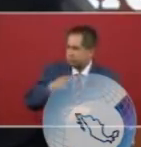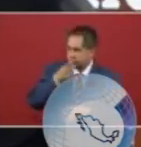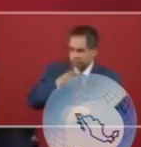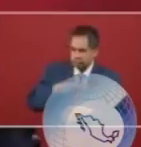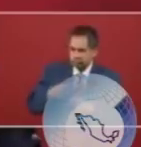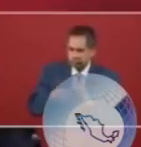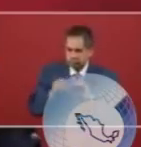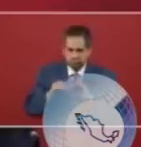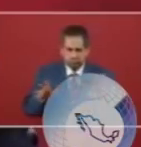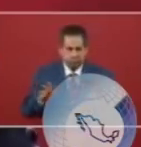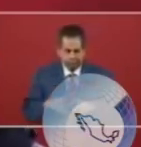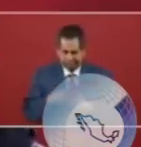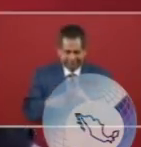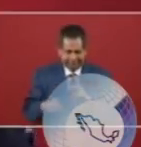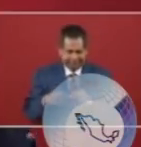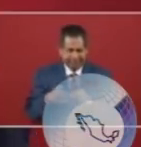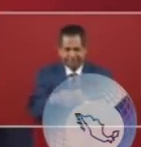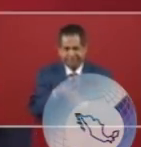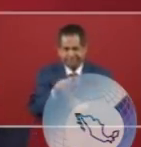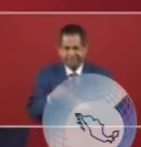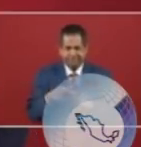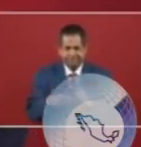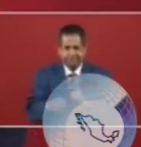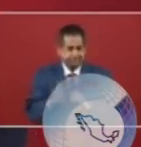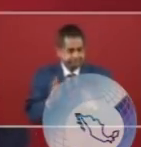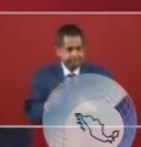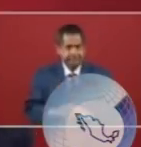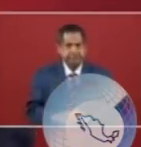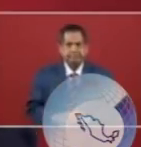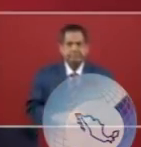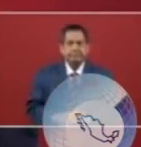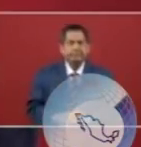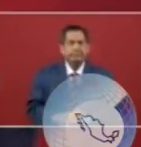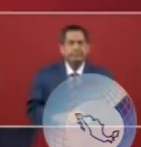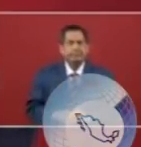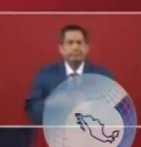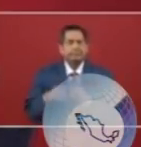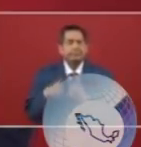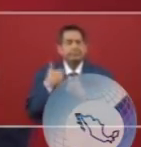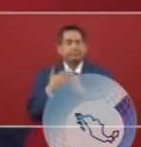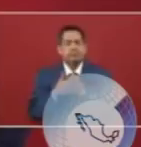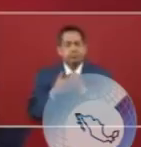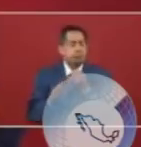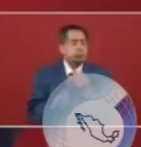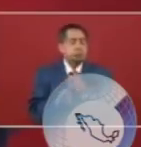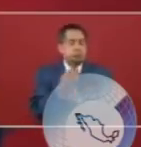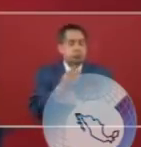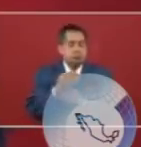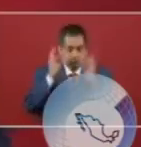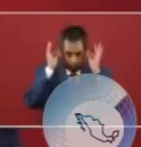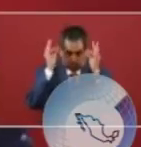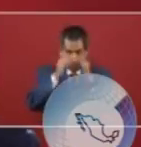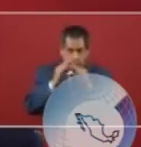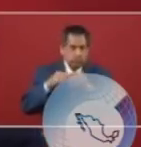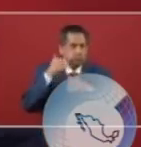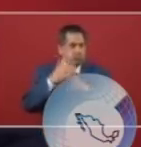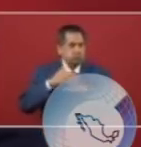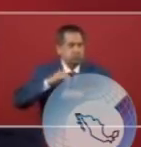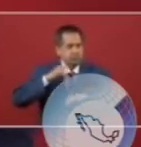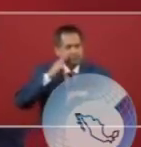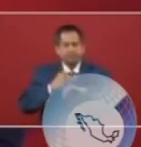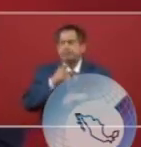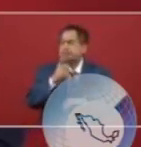y eso empieza ya a partir de ahora y ya los nuevos cónsules que es lo que pensamos